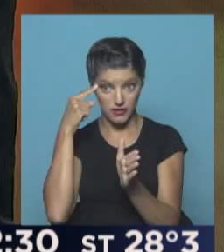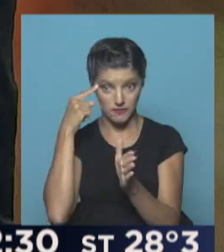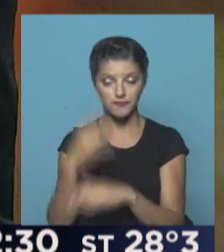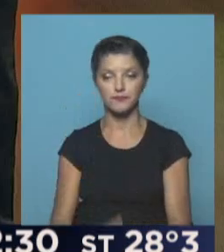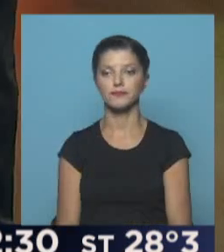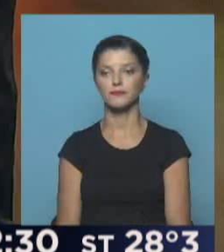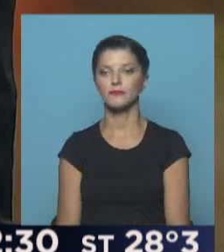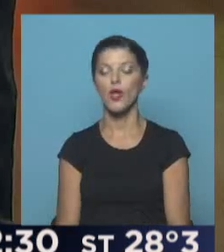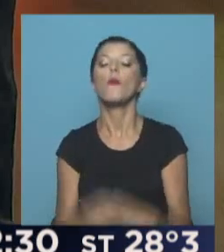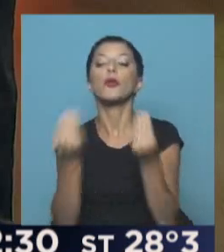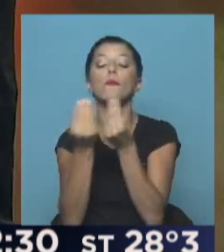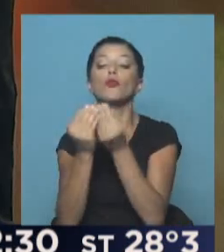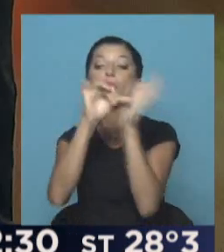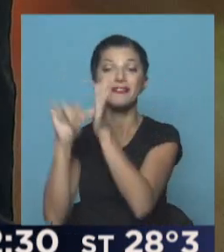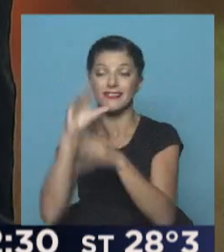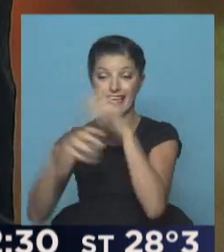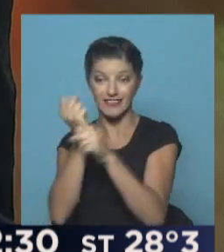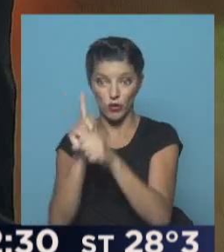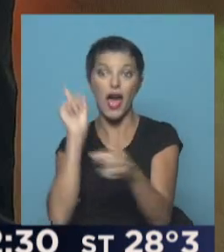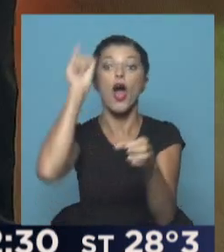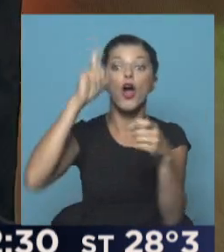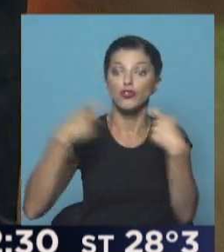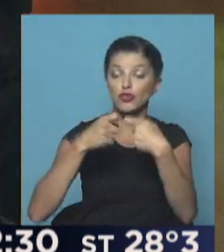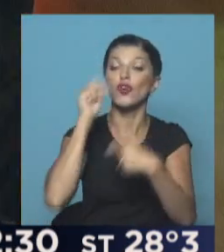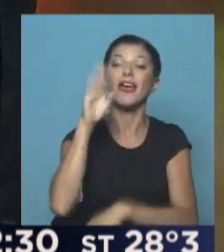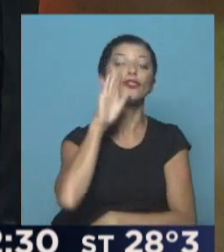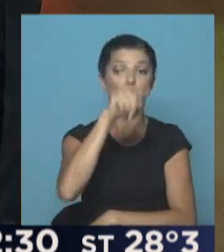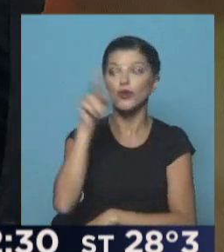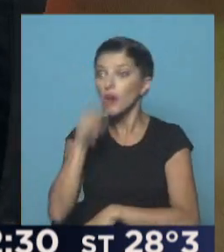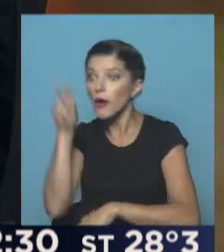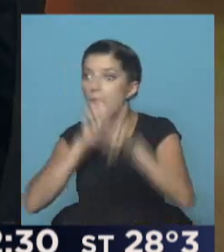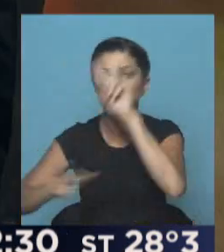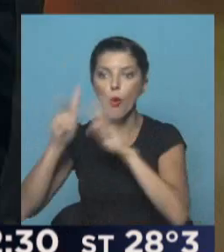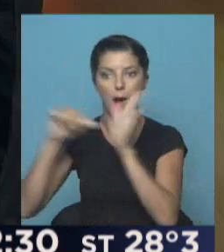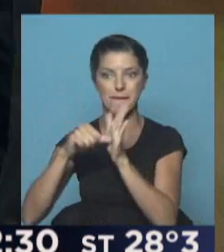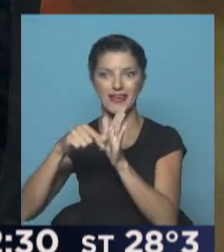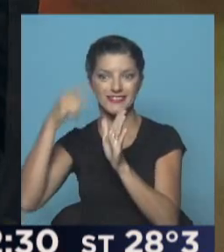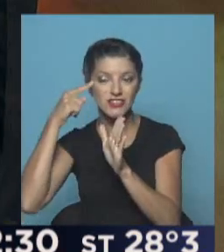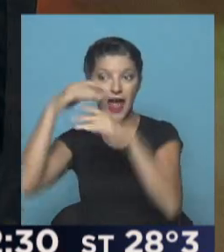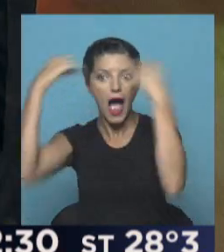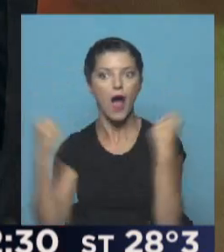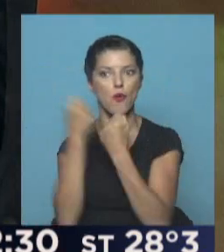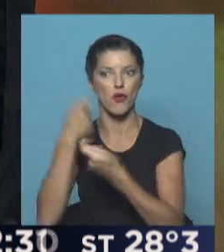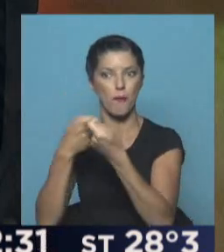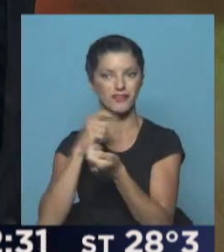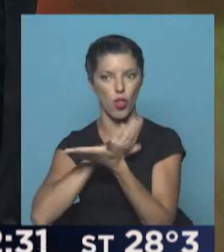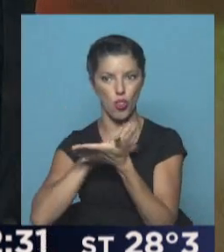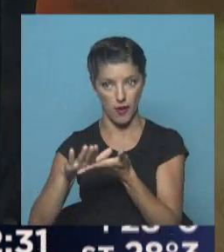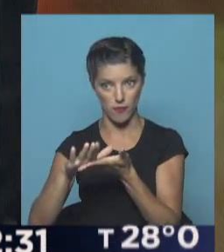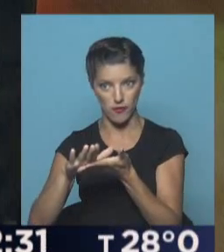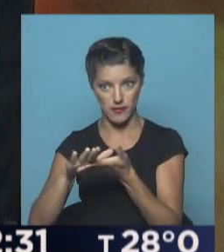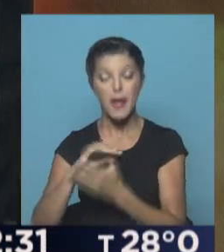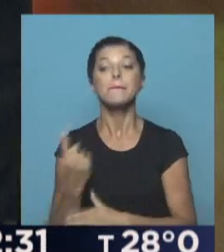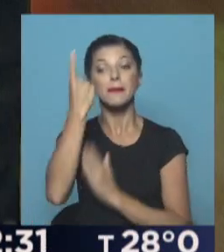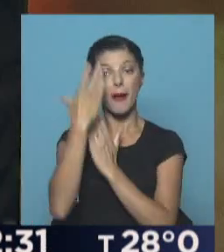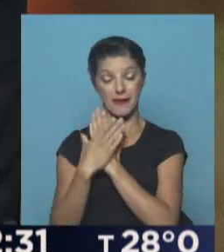ahora se suponían socios de Estados Unidos buscarían en China un nuevo acuerdo, un acuerdo comercial en el cual el propio primer ministro